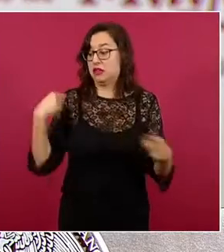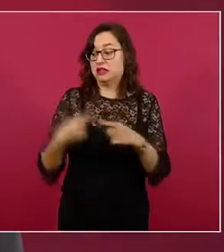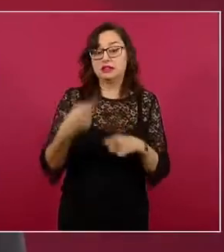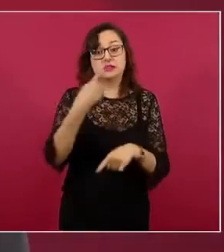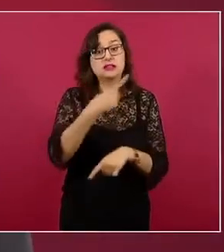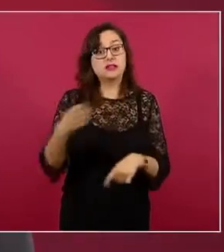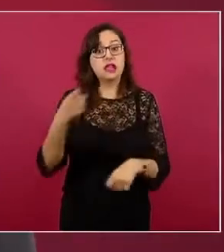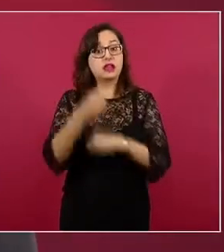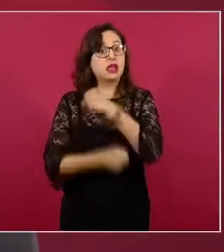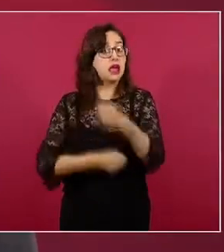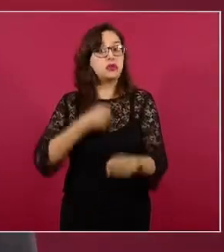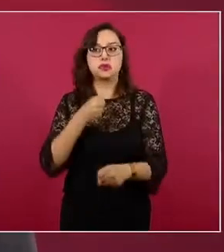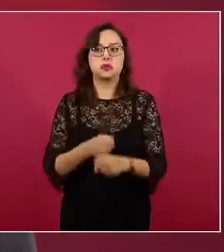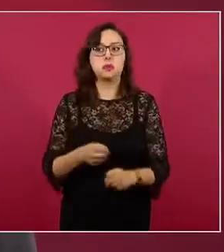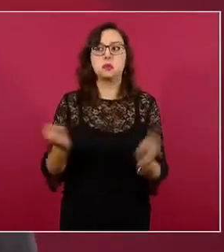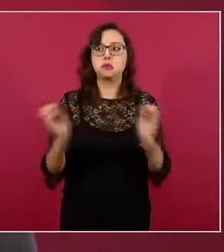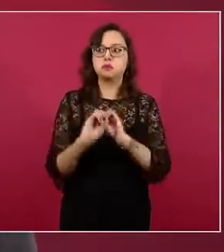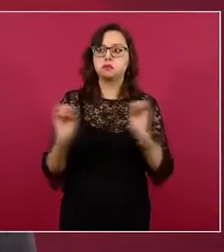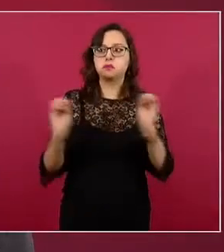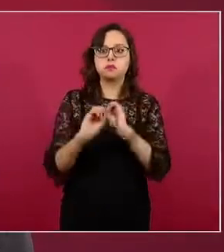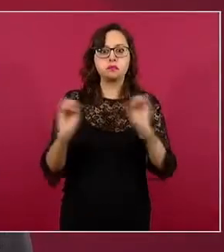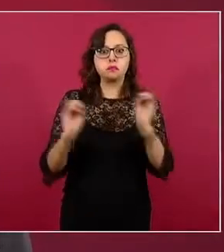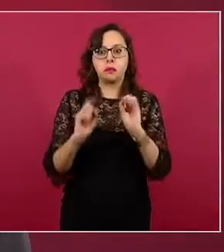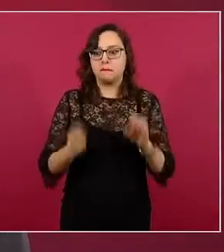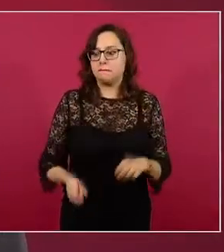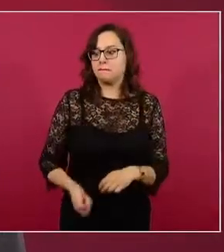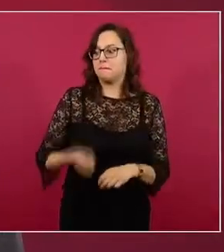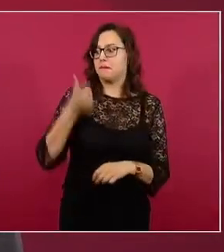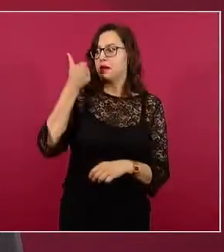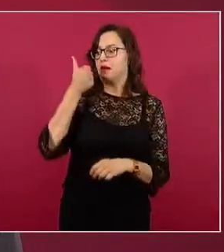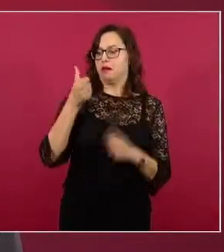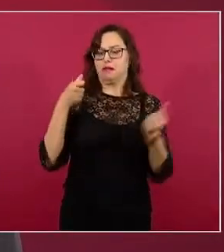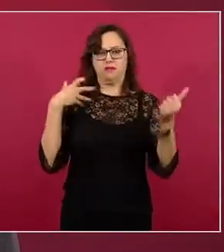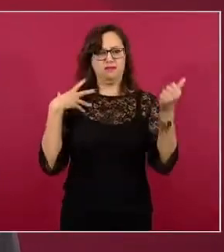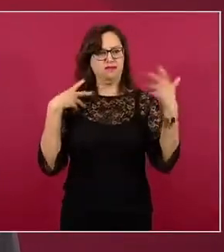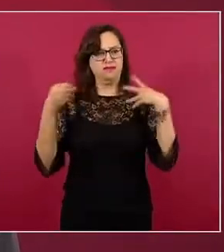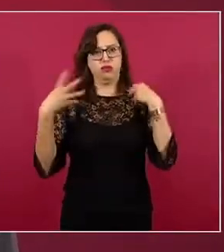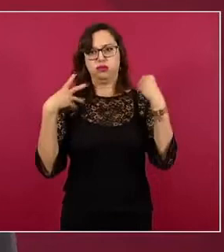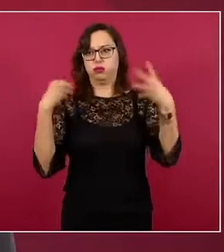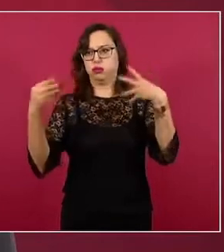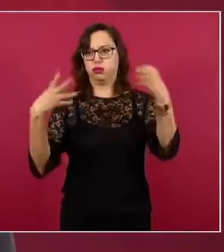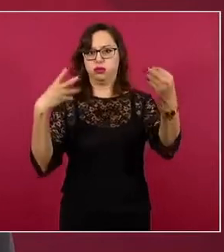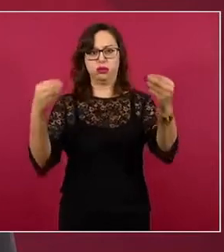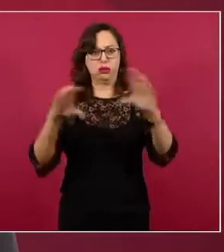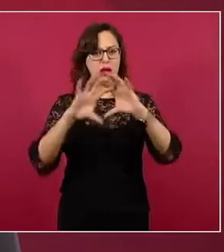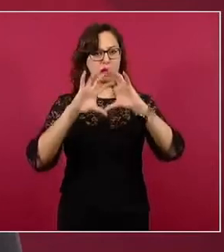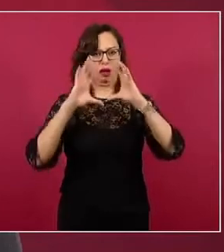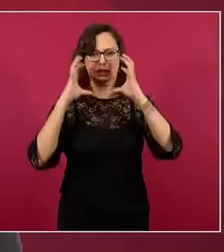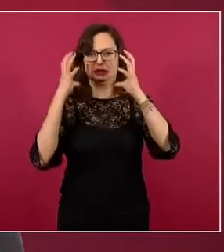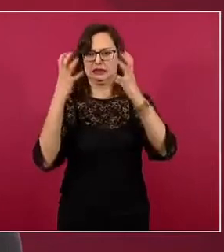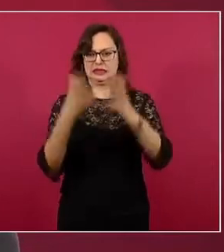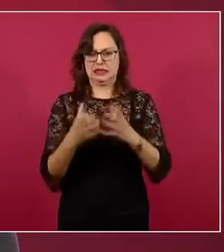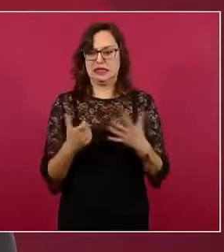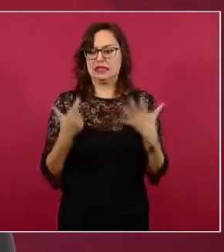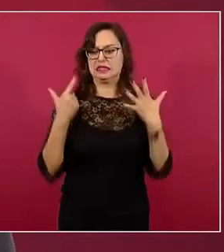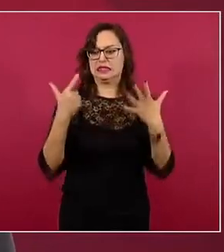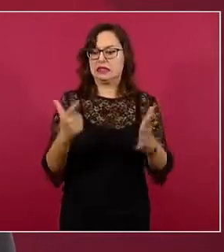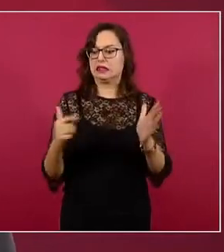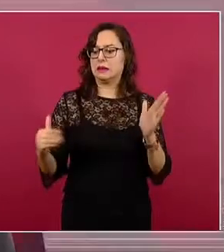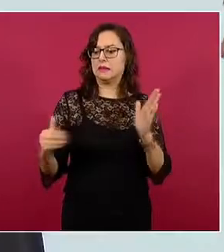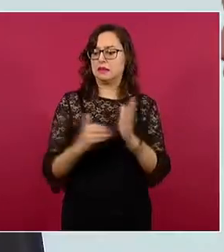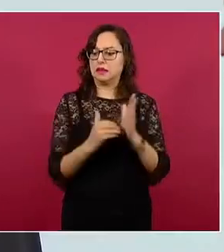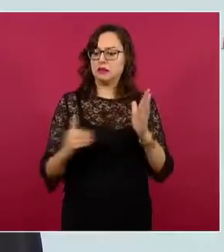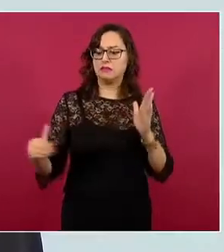años y que afectó a toda la población del mundo, a todos los 7.000 millones